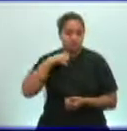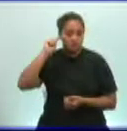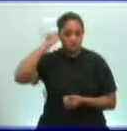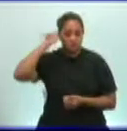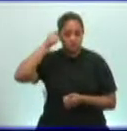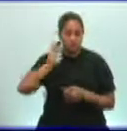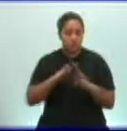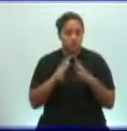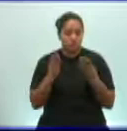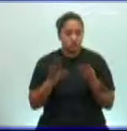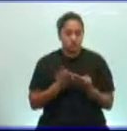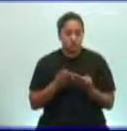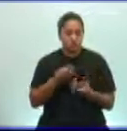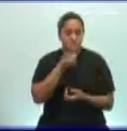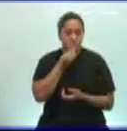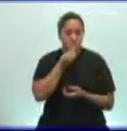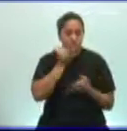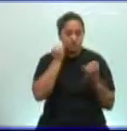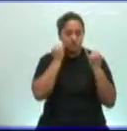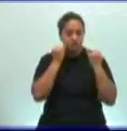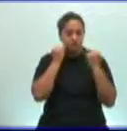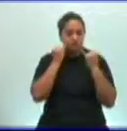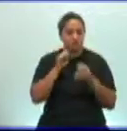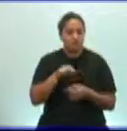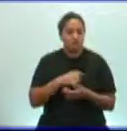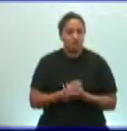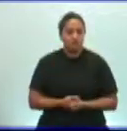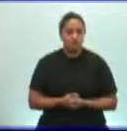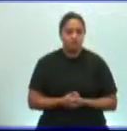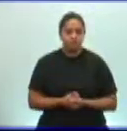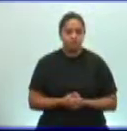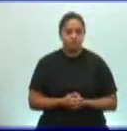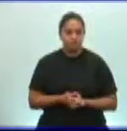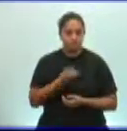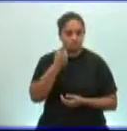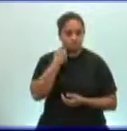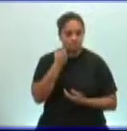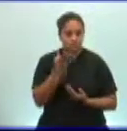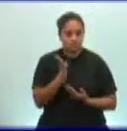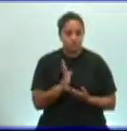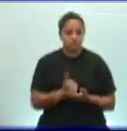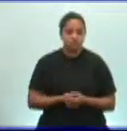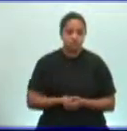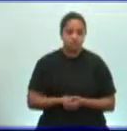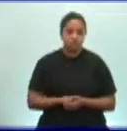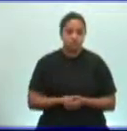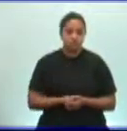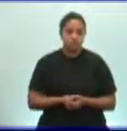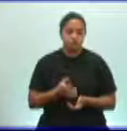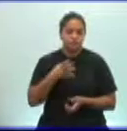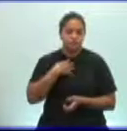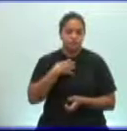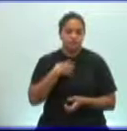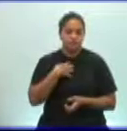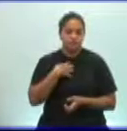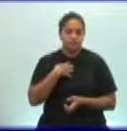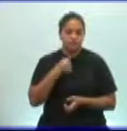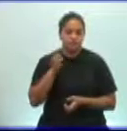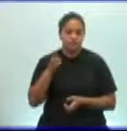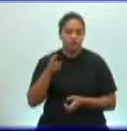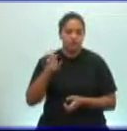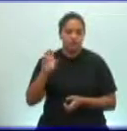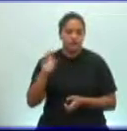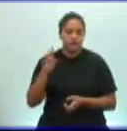pasar a la siguiente actividad. Vamos a observar. Aquí tenemos la preposición a seguida